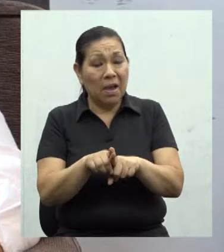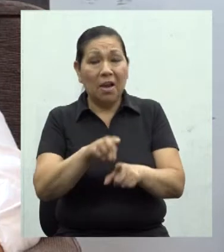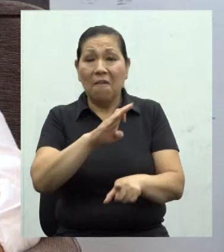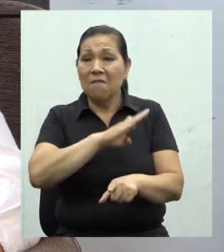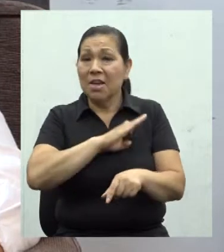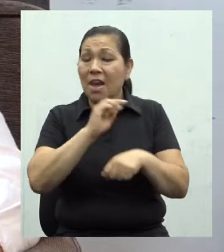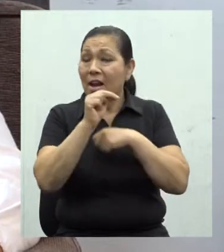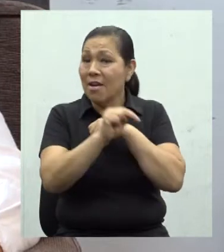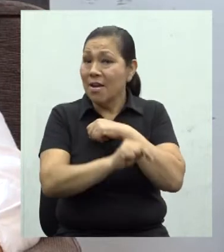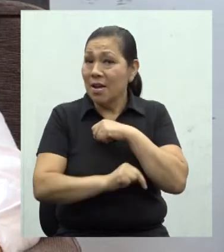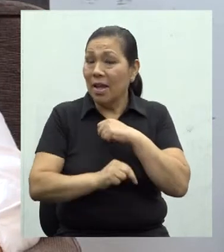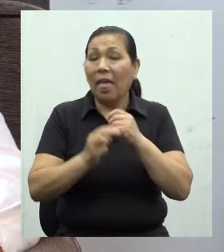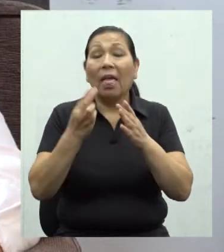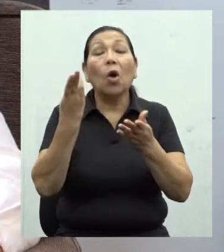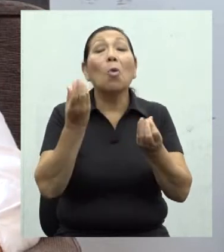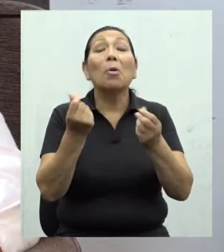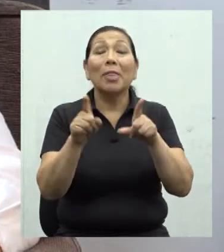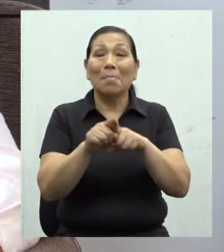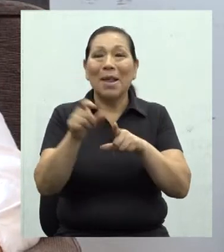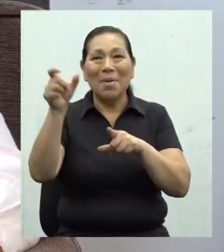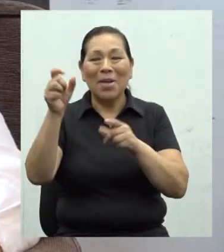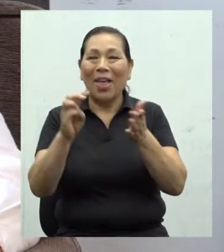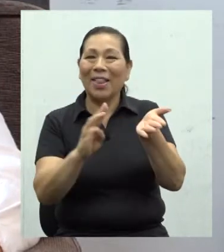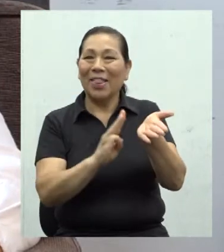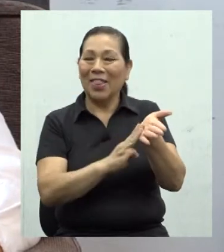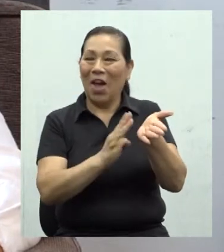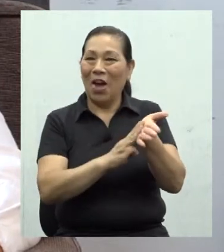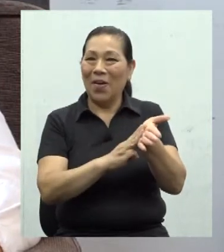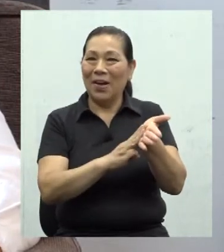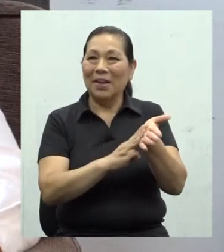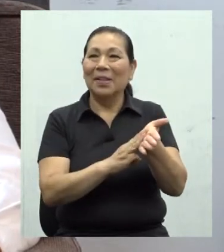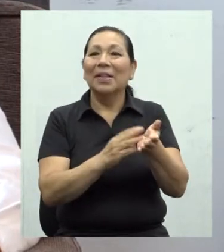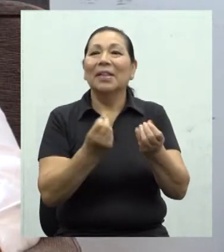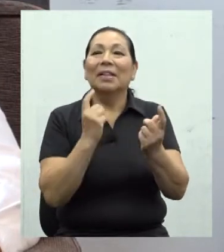fiscal de la Nación y el defensor del pueblo, que lo hacen de manera directa.